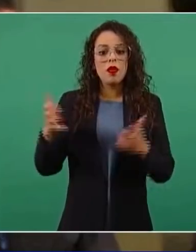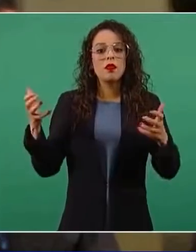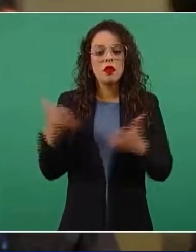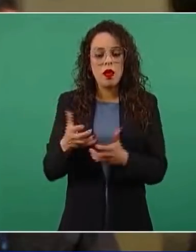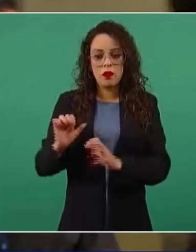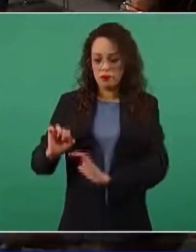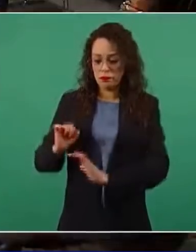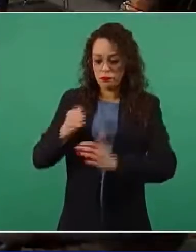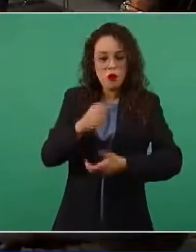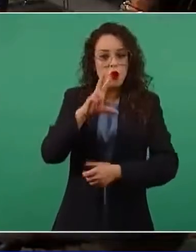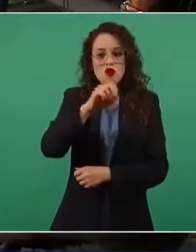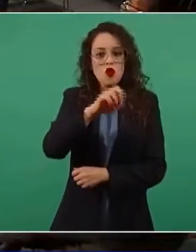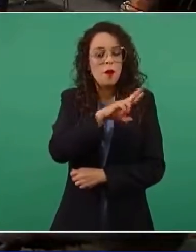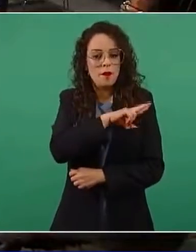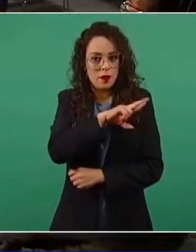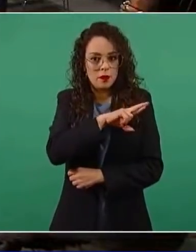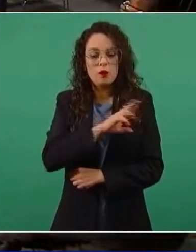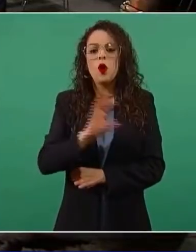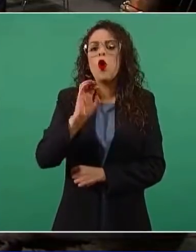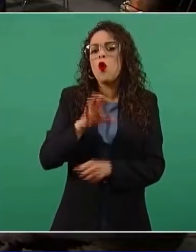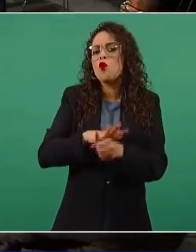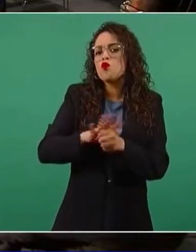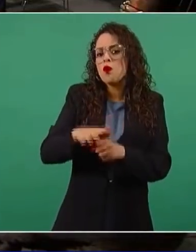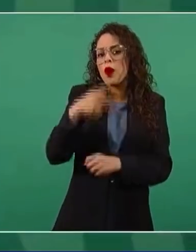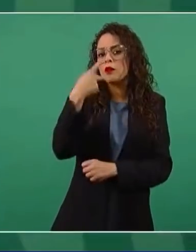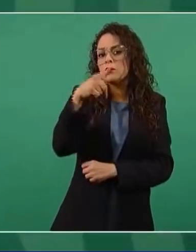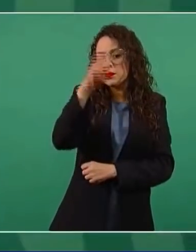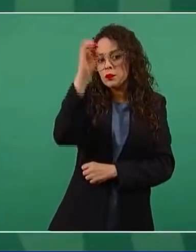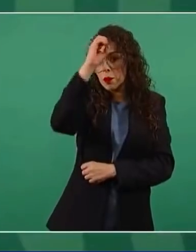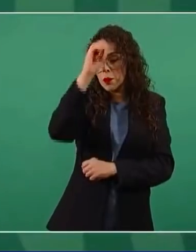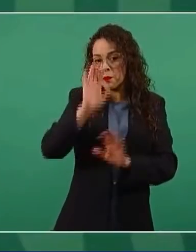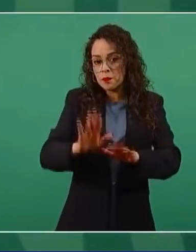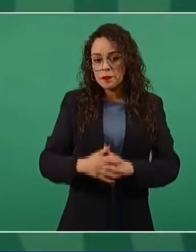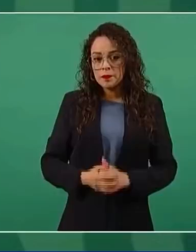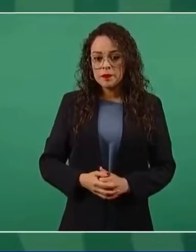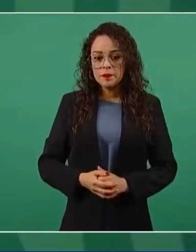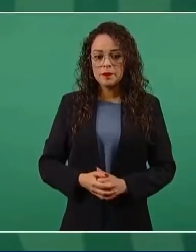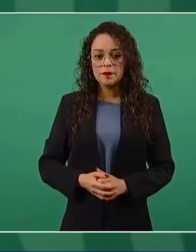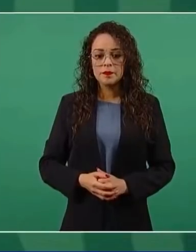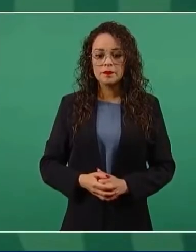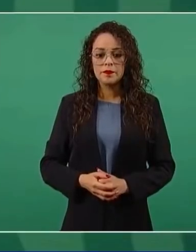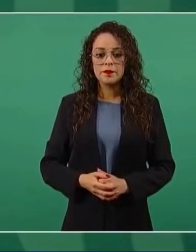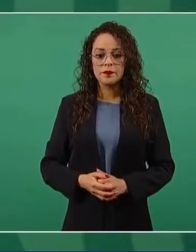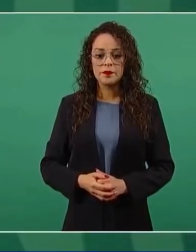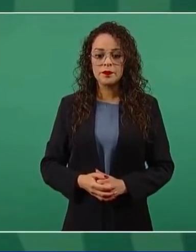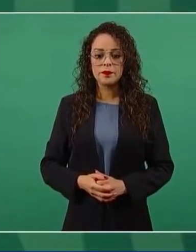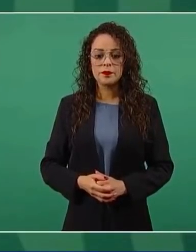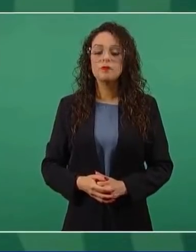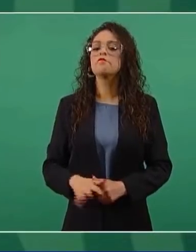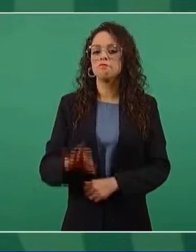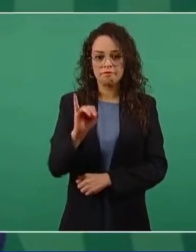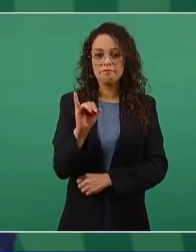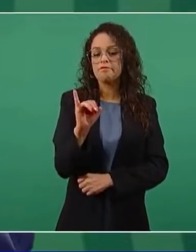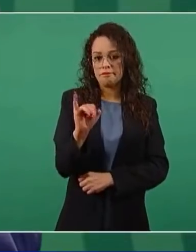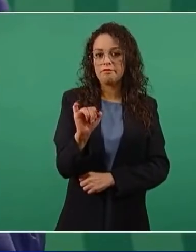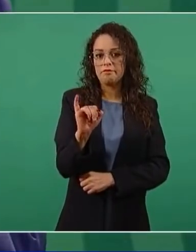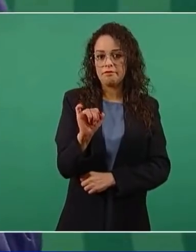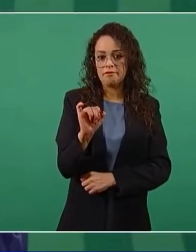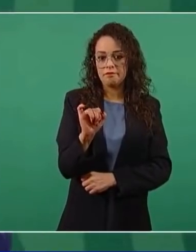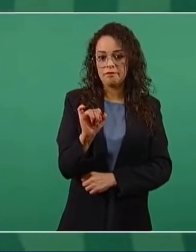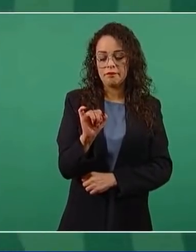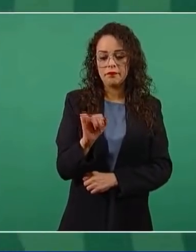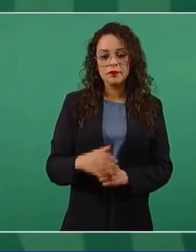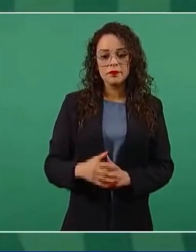hagan privados? Sí. ¿O cuál es la opción de usted? Sí, si no hay